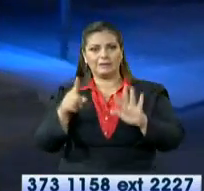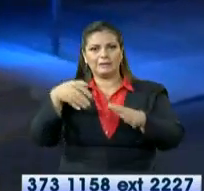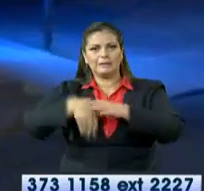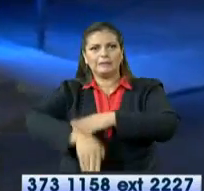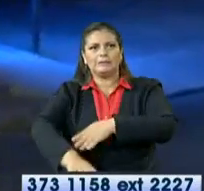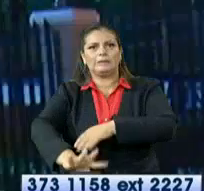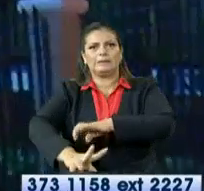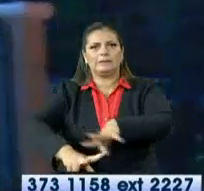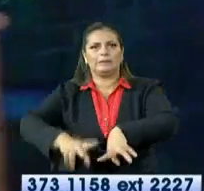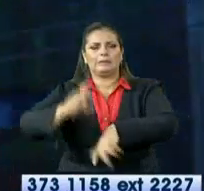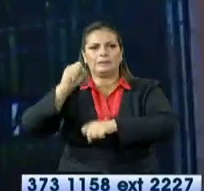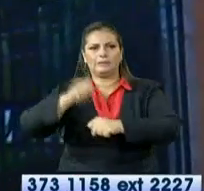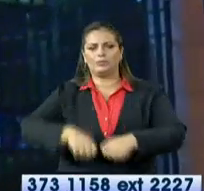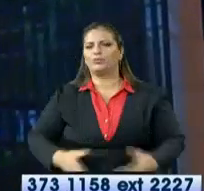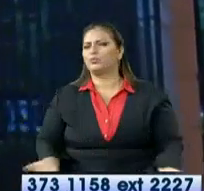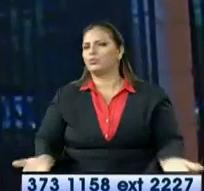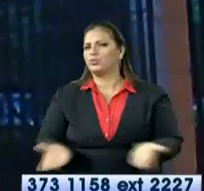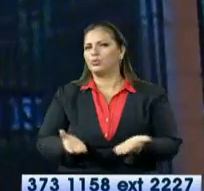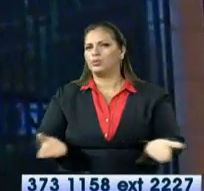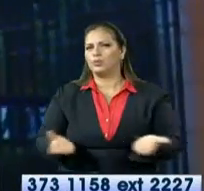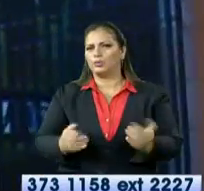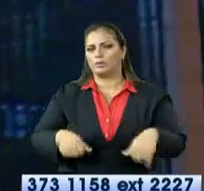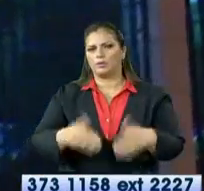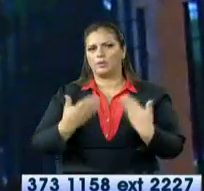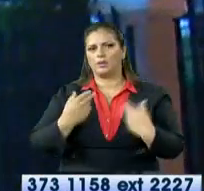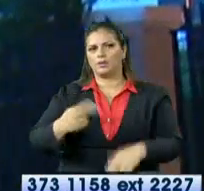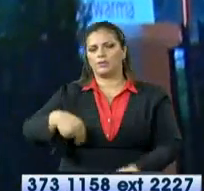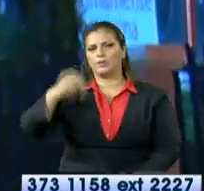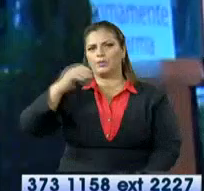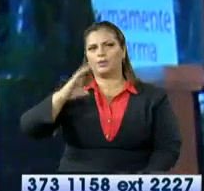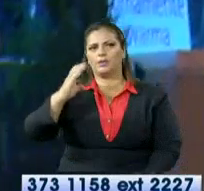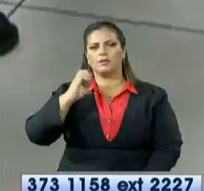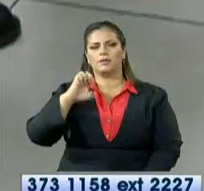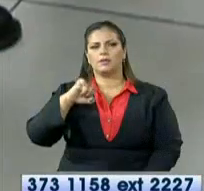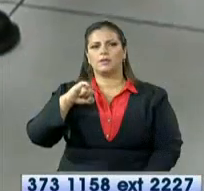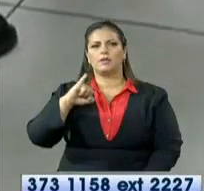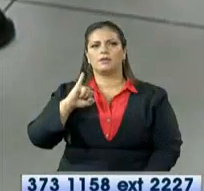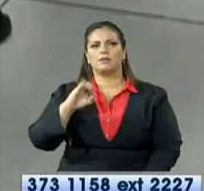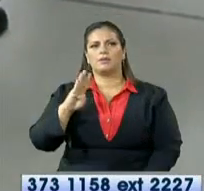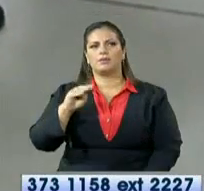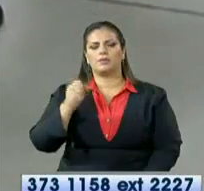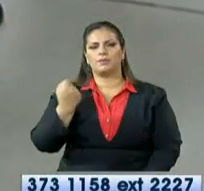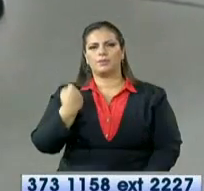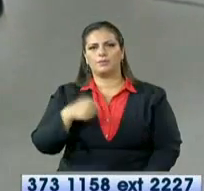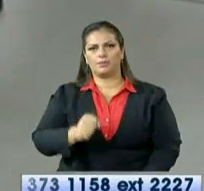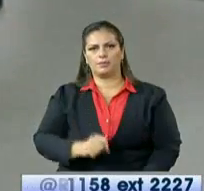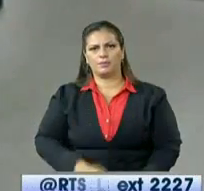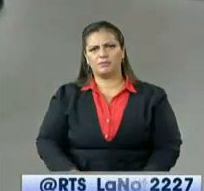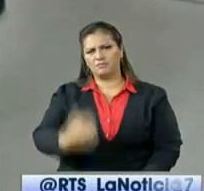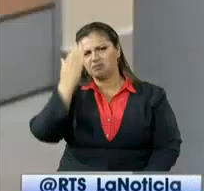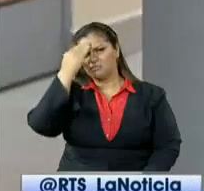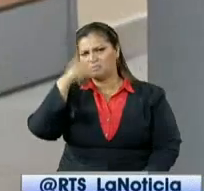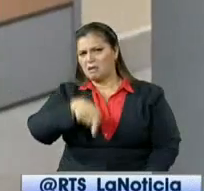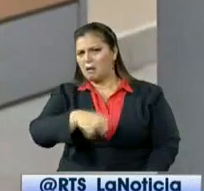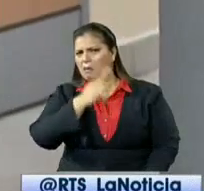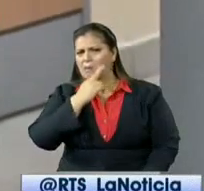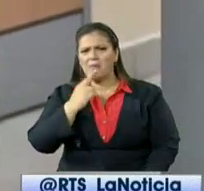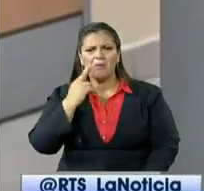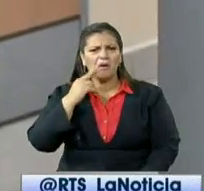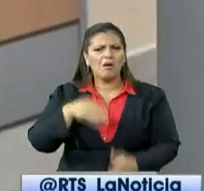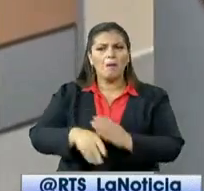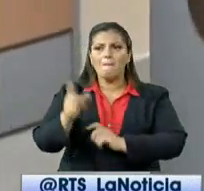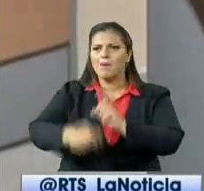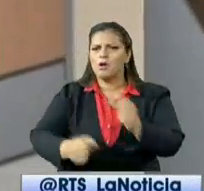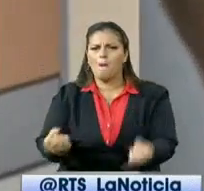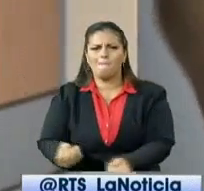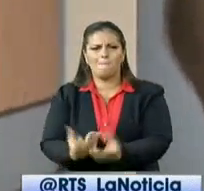de Guayaquil. Como el local se encontraba vacío, los malhechores se ensañaron contra el propietario, el cual no